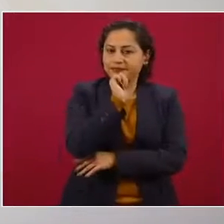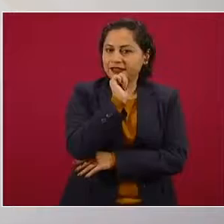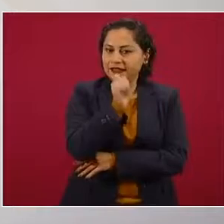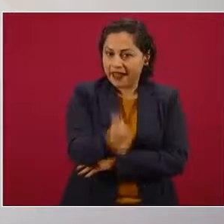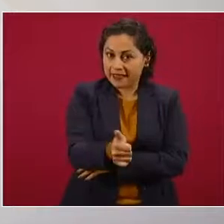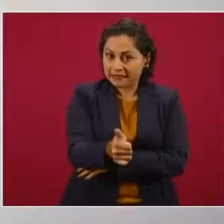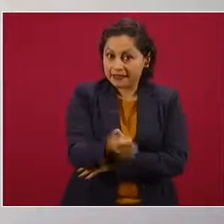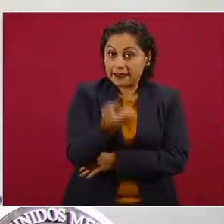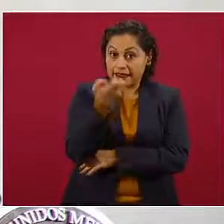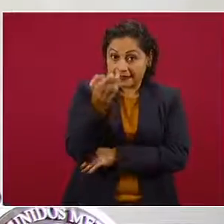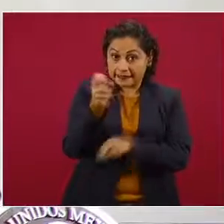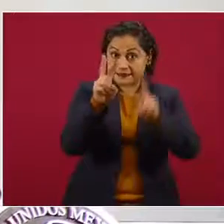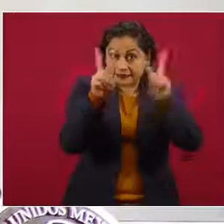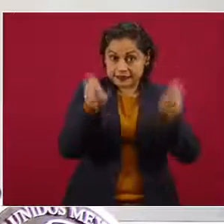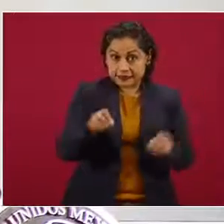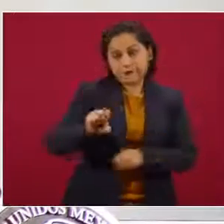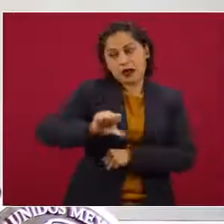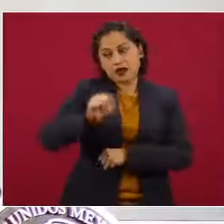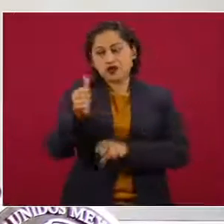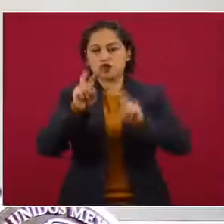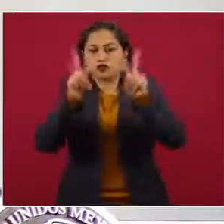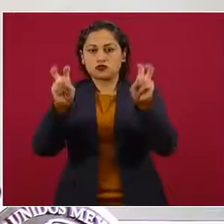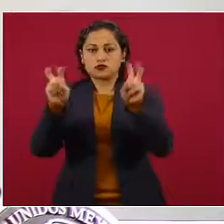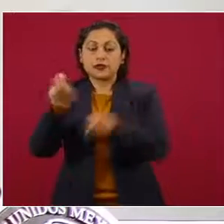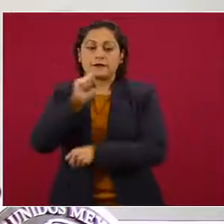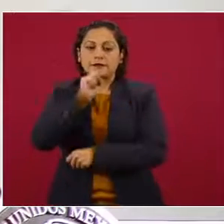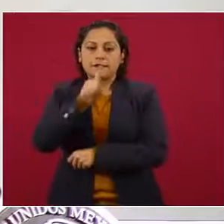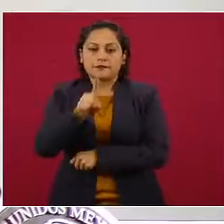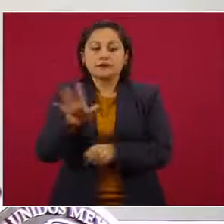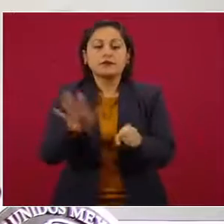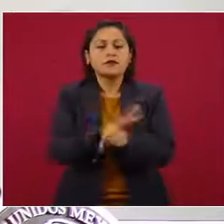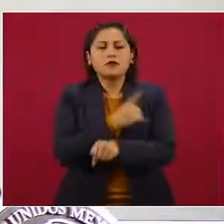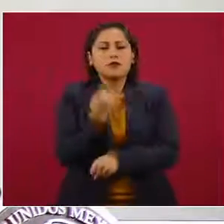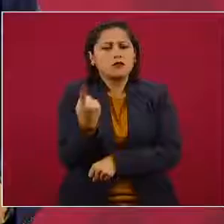porque les comentaba yo, me lo recomendó la gente,